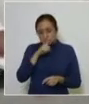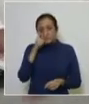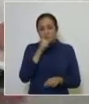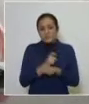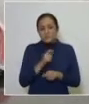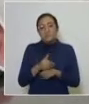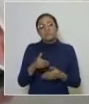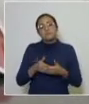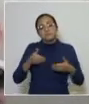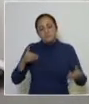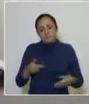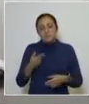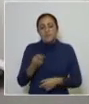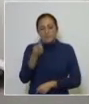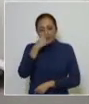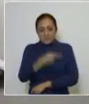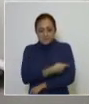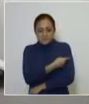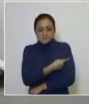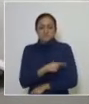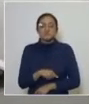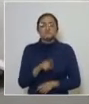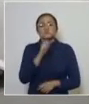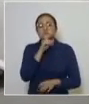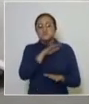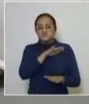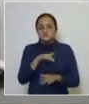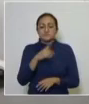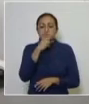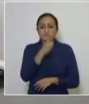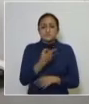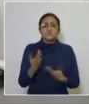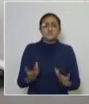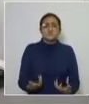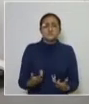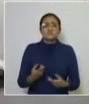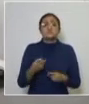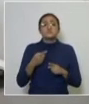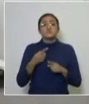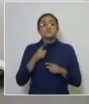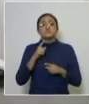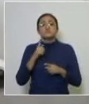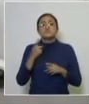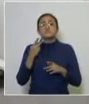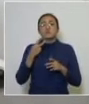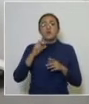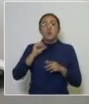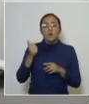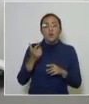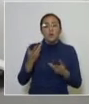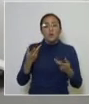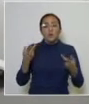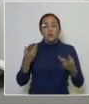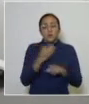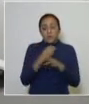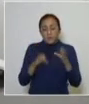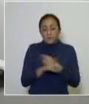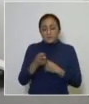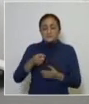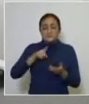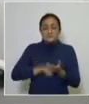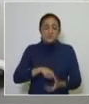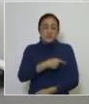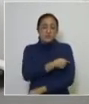por un médico. También comentar que los efectos adversos más frecuentes son dolor en el sitio